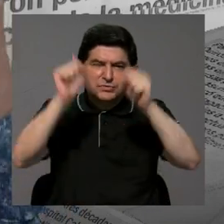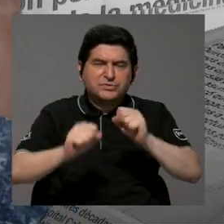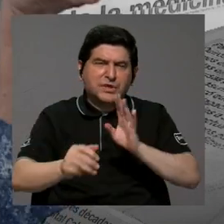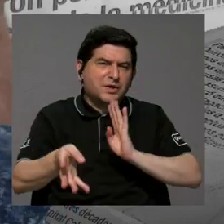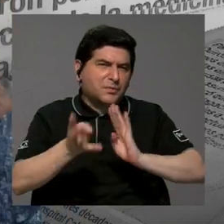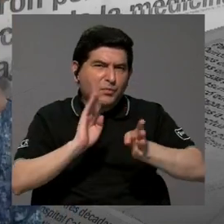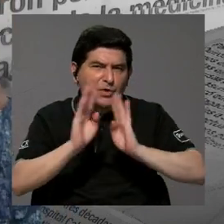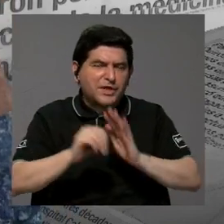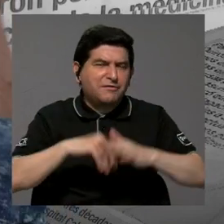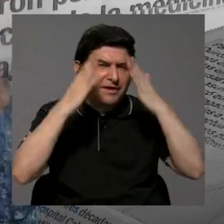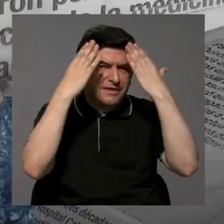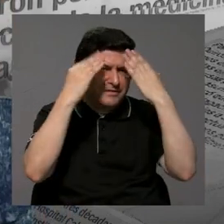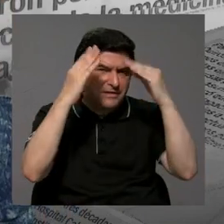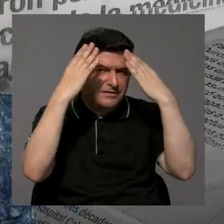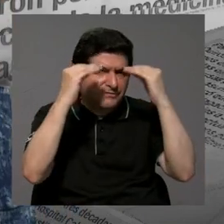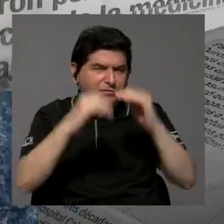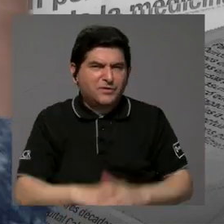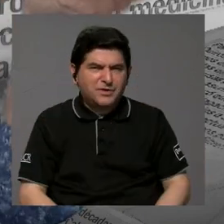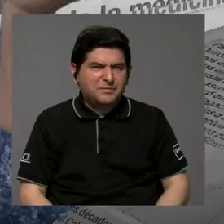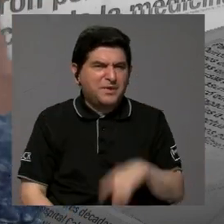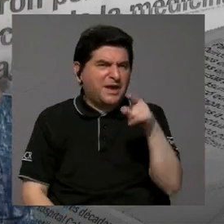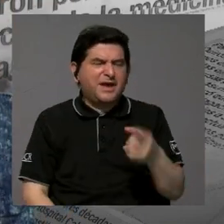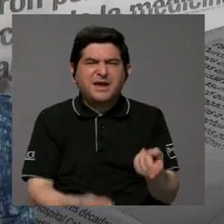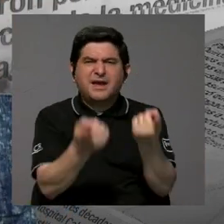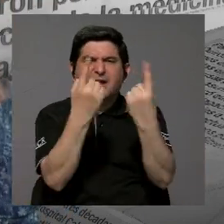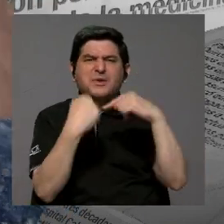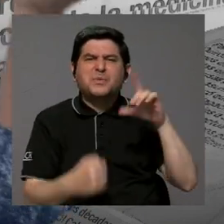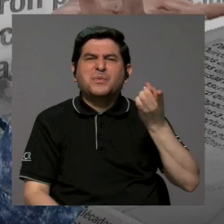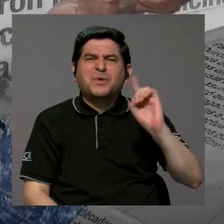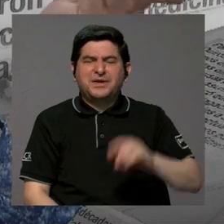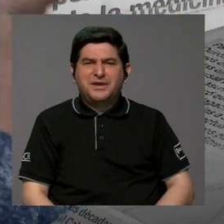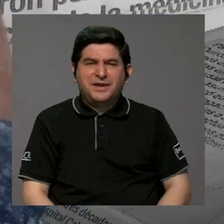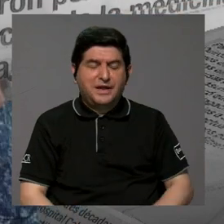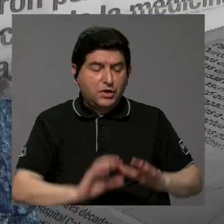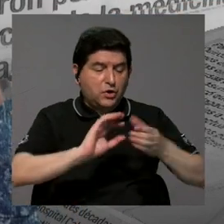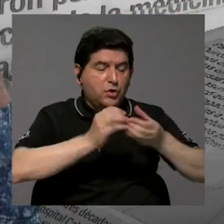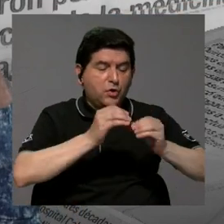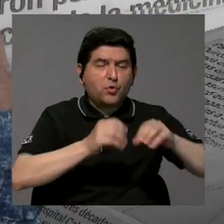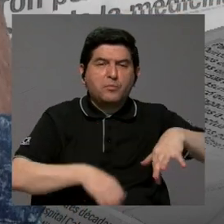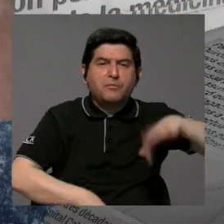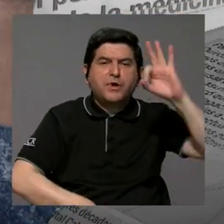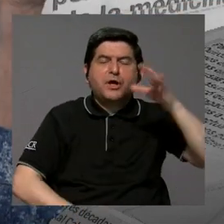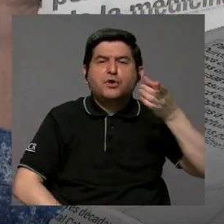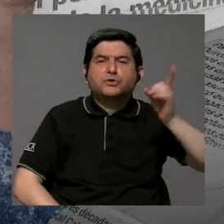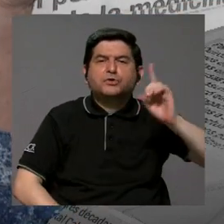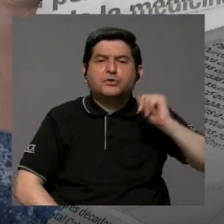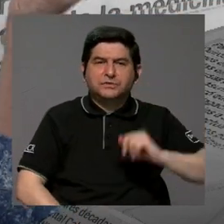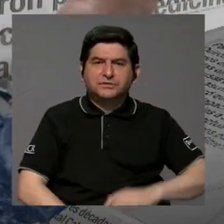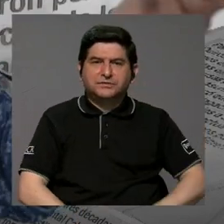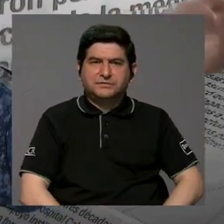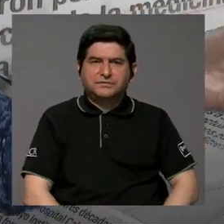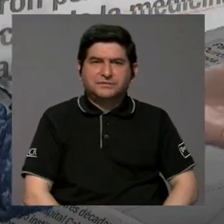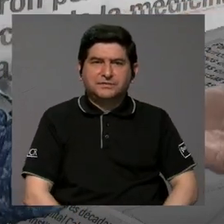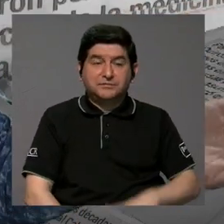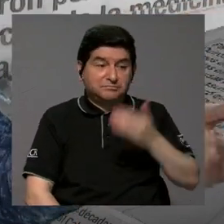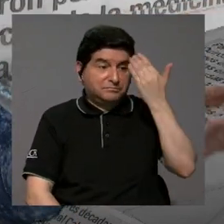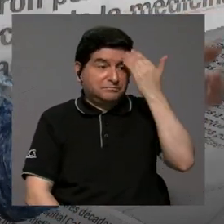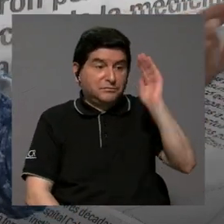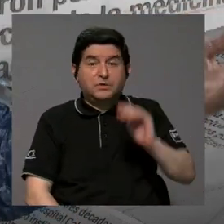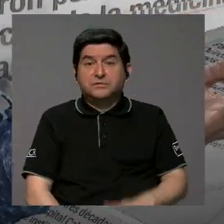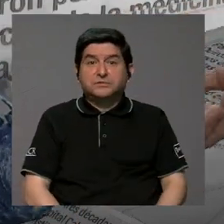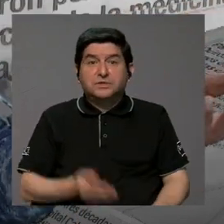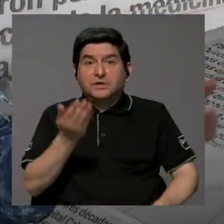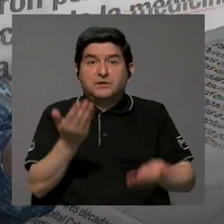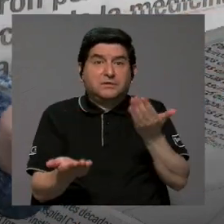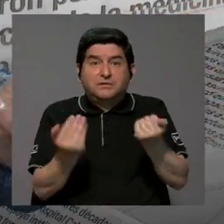usted nos habla un poco de ese informe, de a dónde procede, de a dónde toma los datos, no sé si